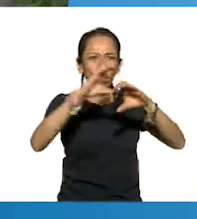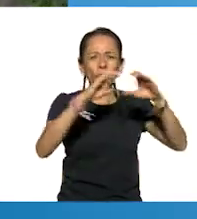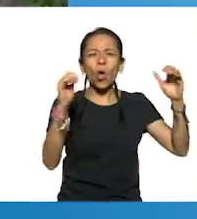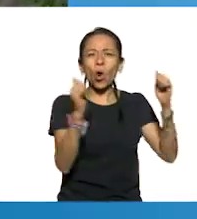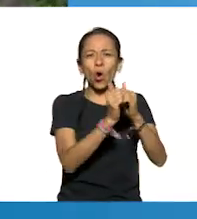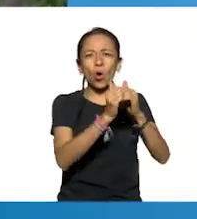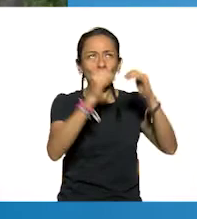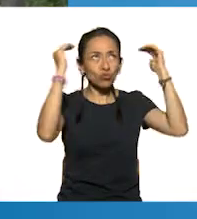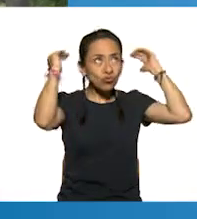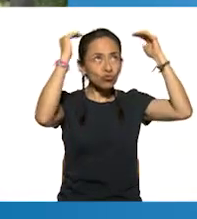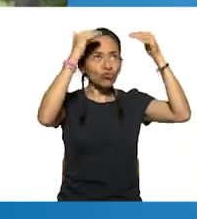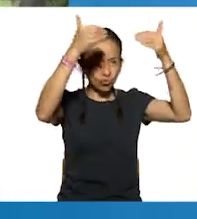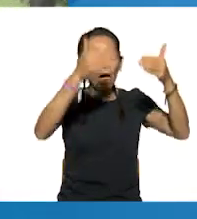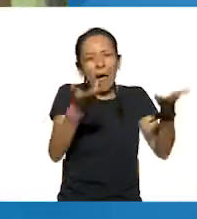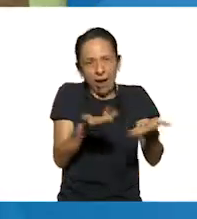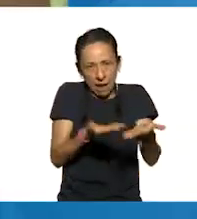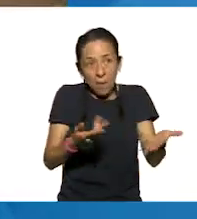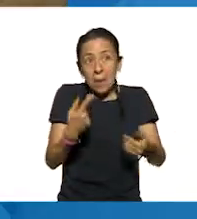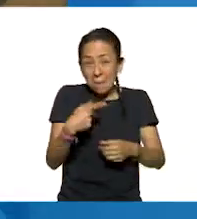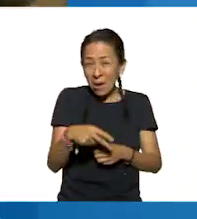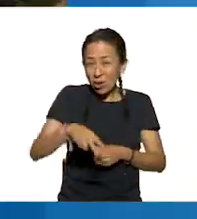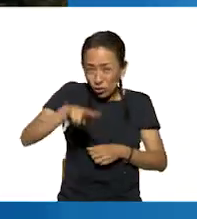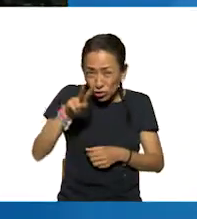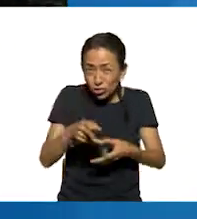más bien como se ve la puerta,